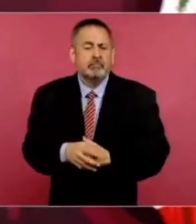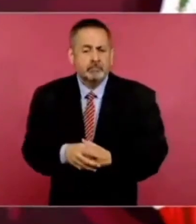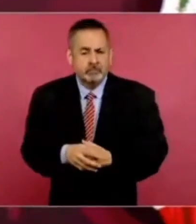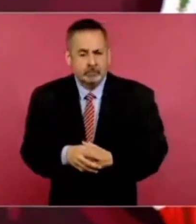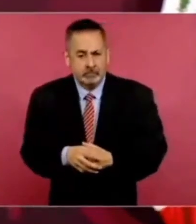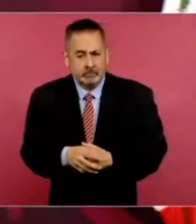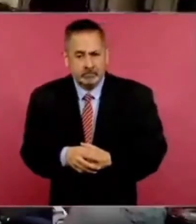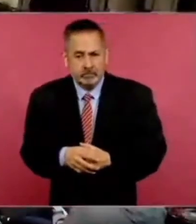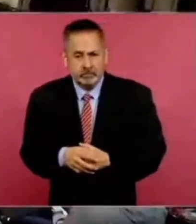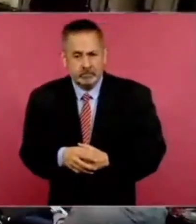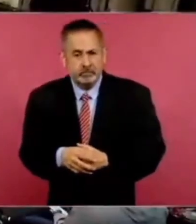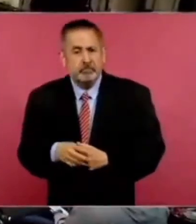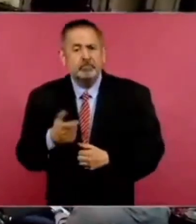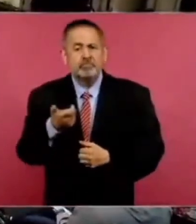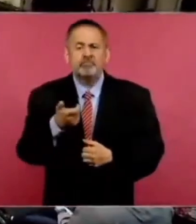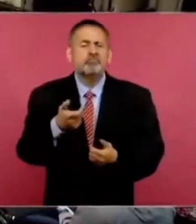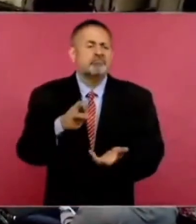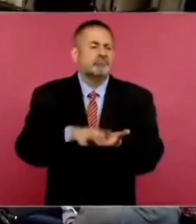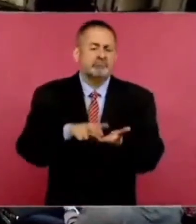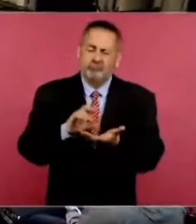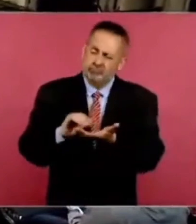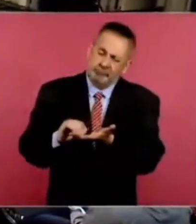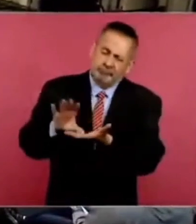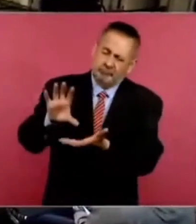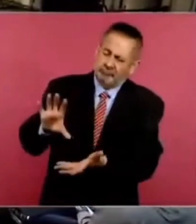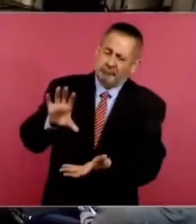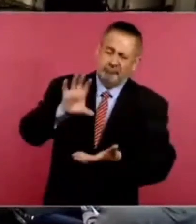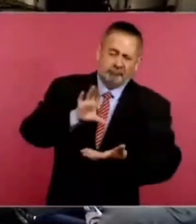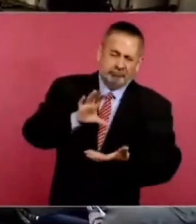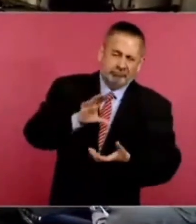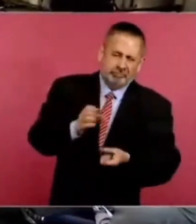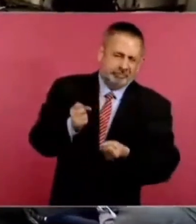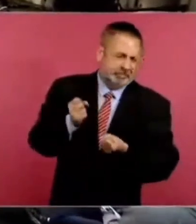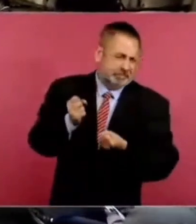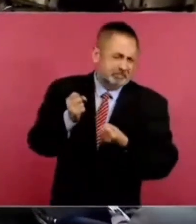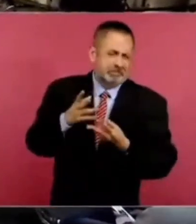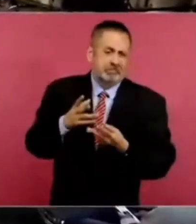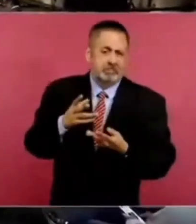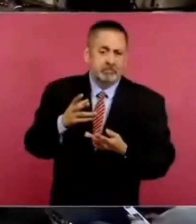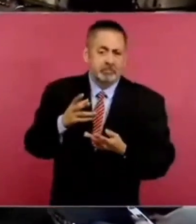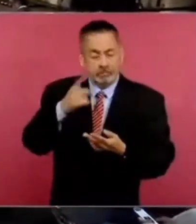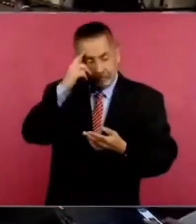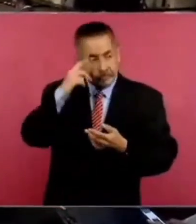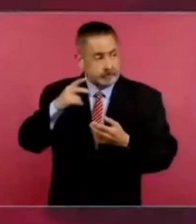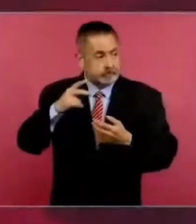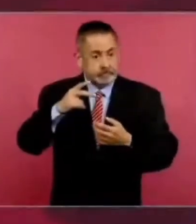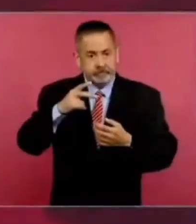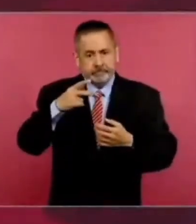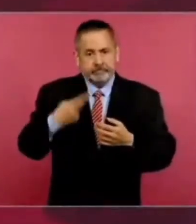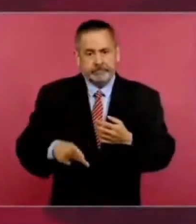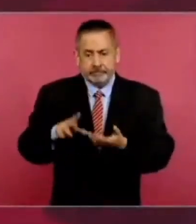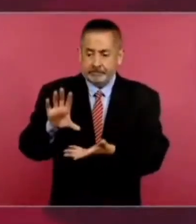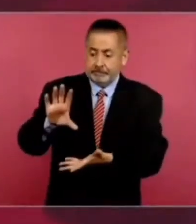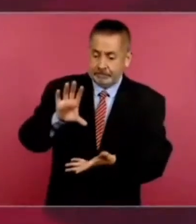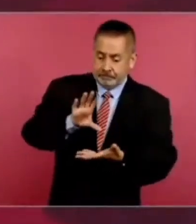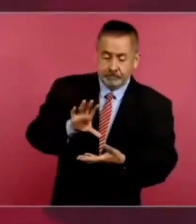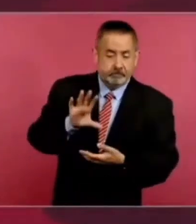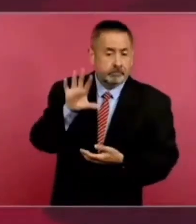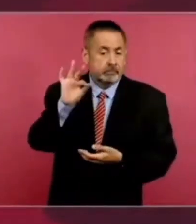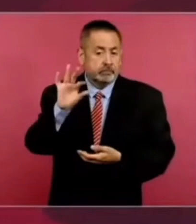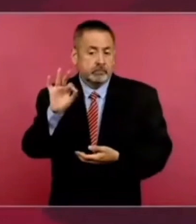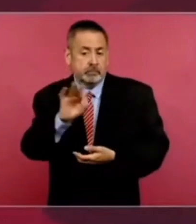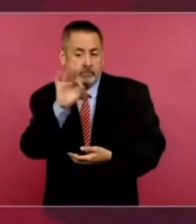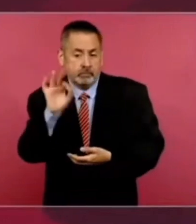¿Cuánto llegó a significar eso durante mucho tiempo del presupuesto nacional? El